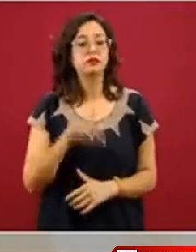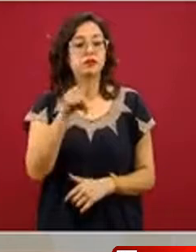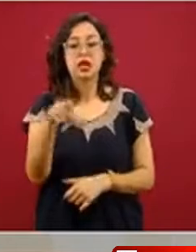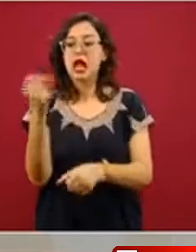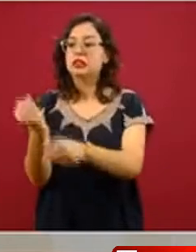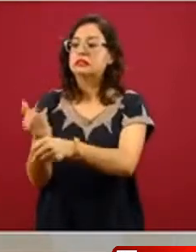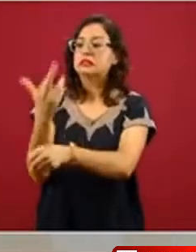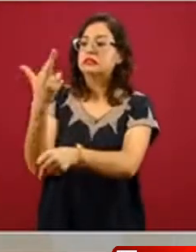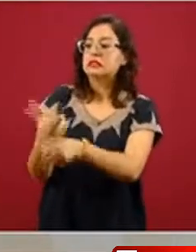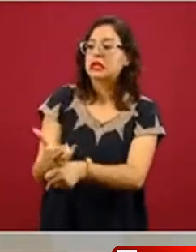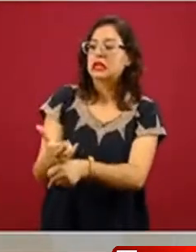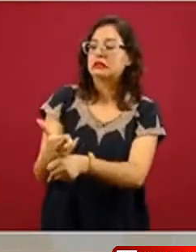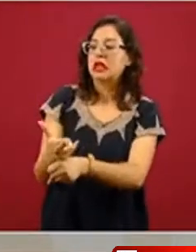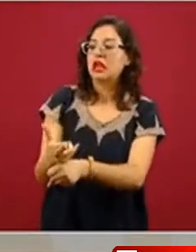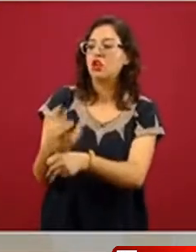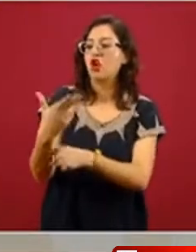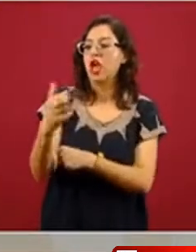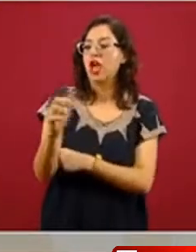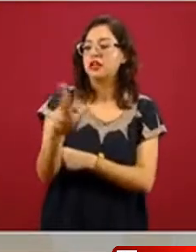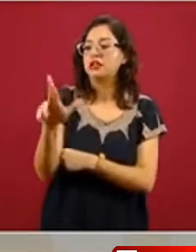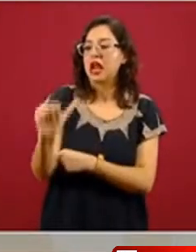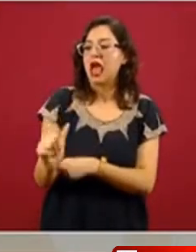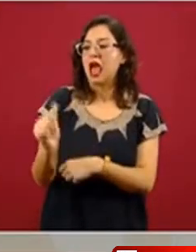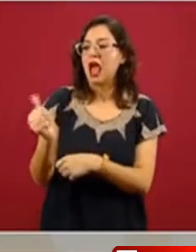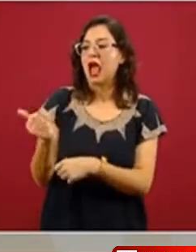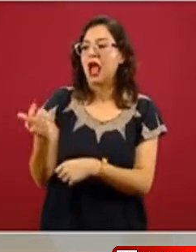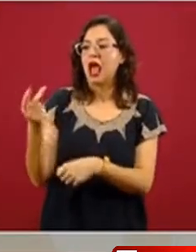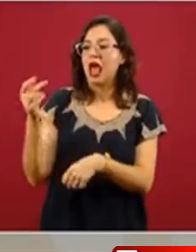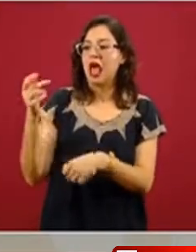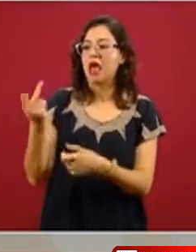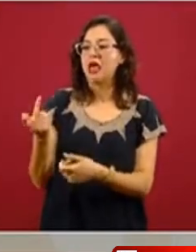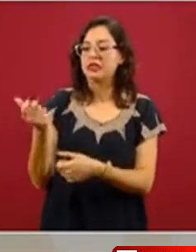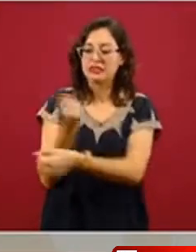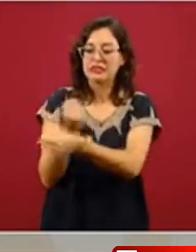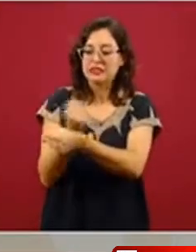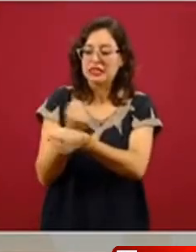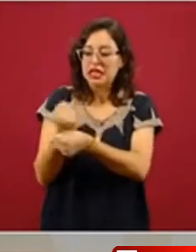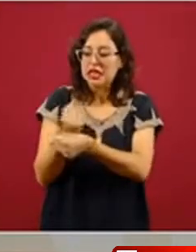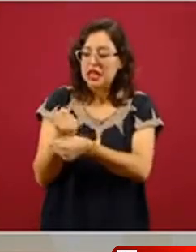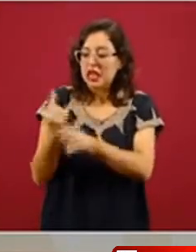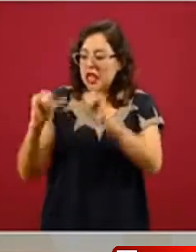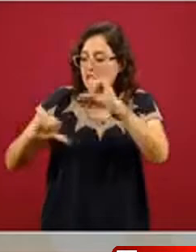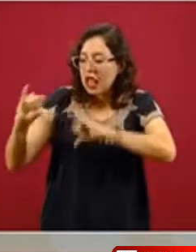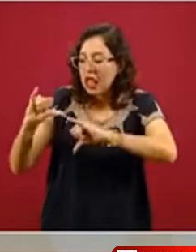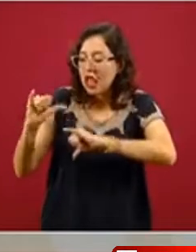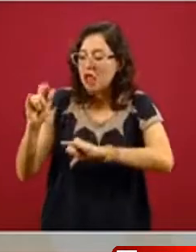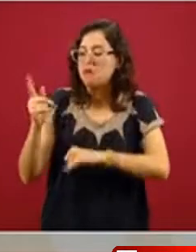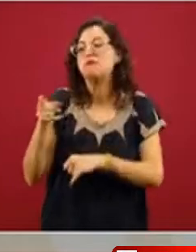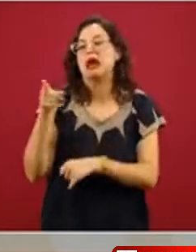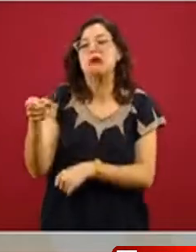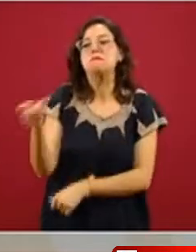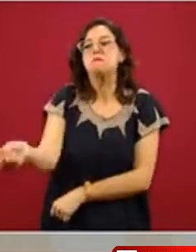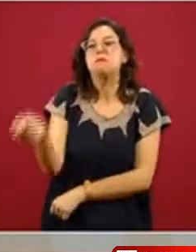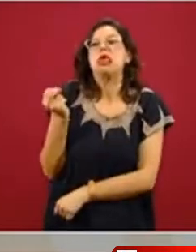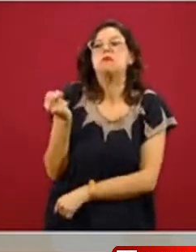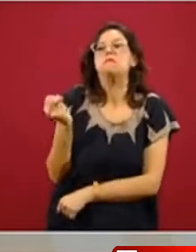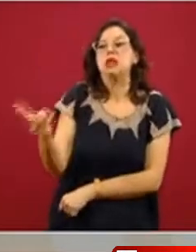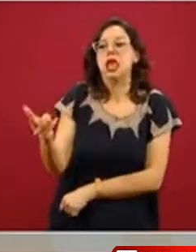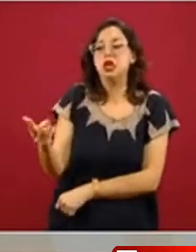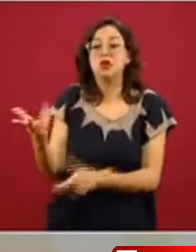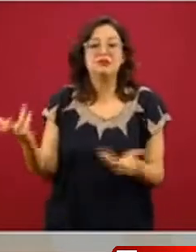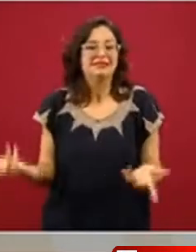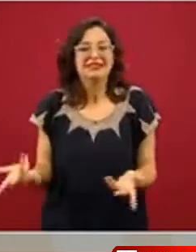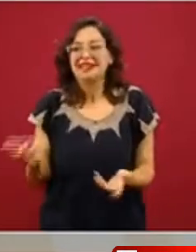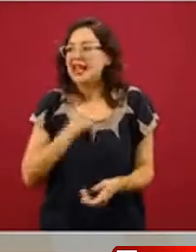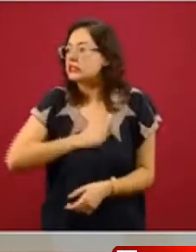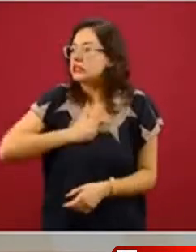Herrera porque son privilegiados, ¿no? Lástima que no está hoy Alejandro, porque lo ideal es hablar enfrente de una